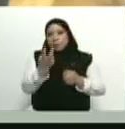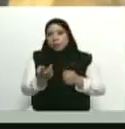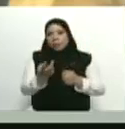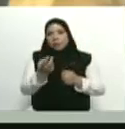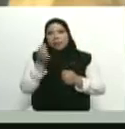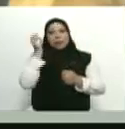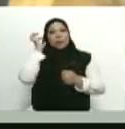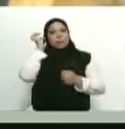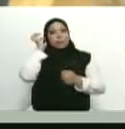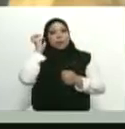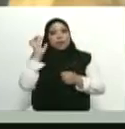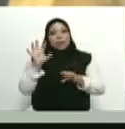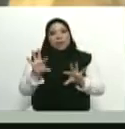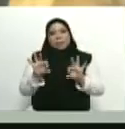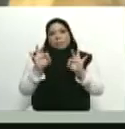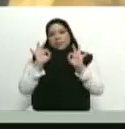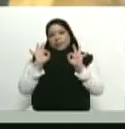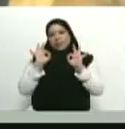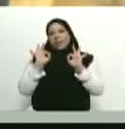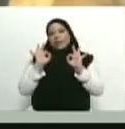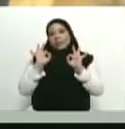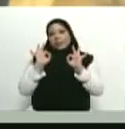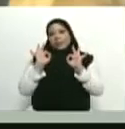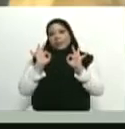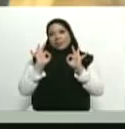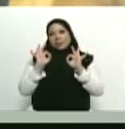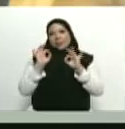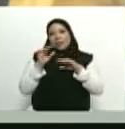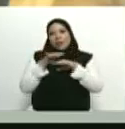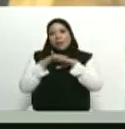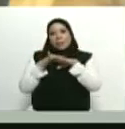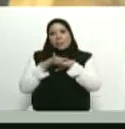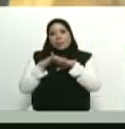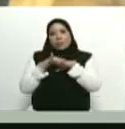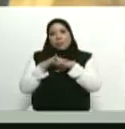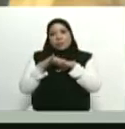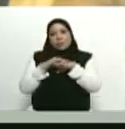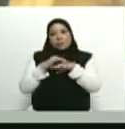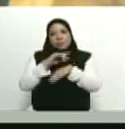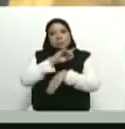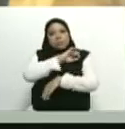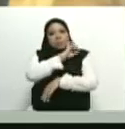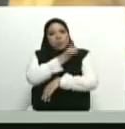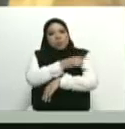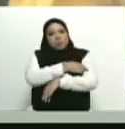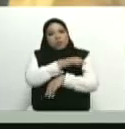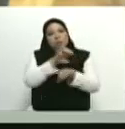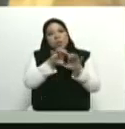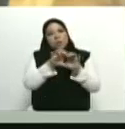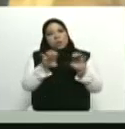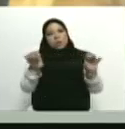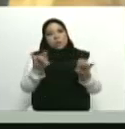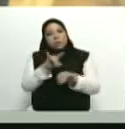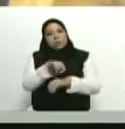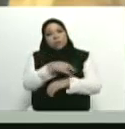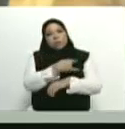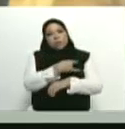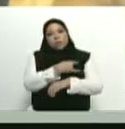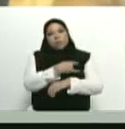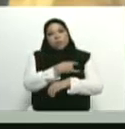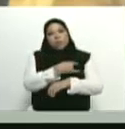de manera especial a la ministra del Poder Popular de Educación Universitaria, Sandra